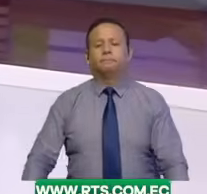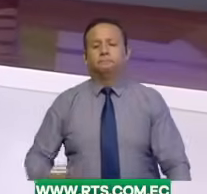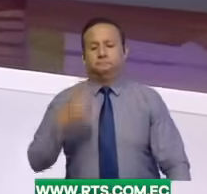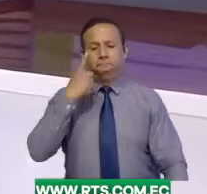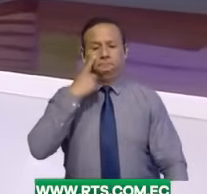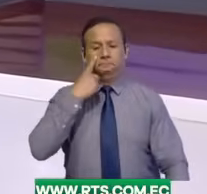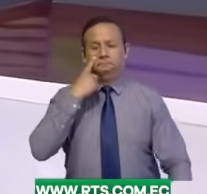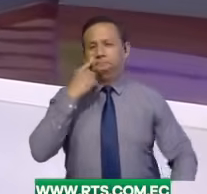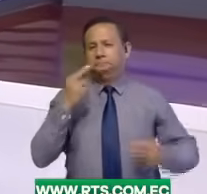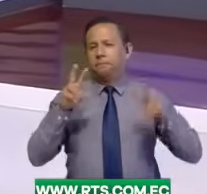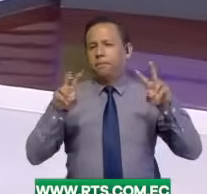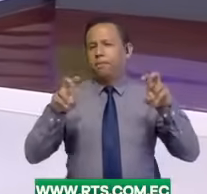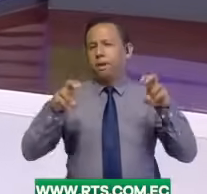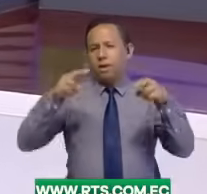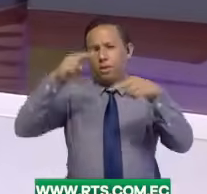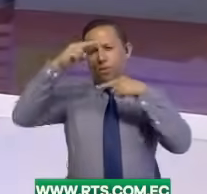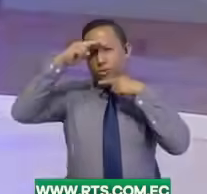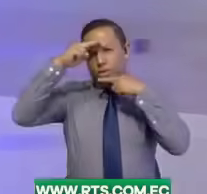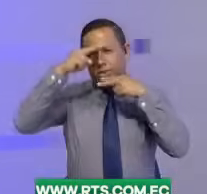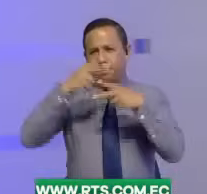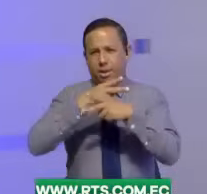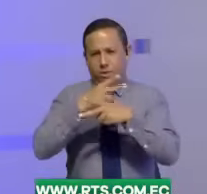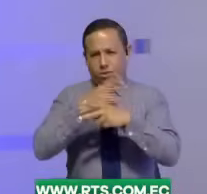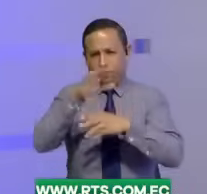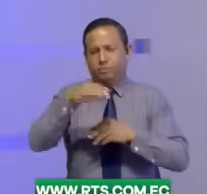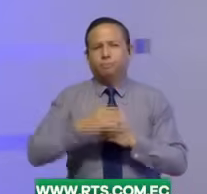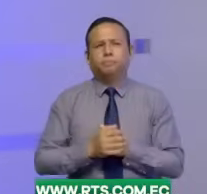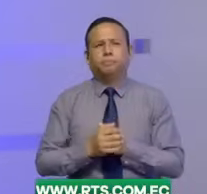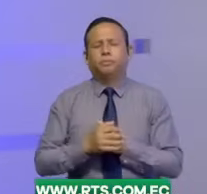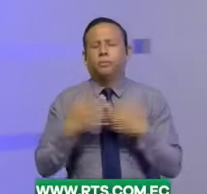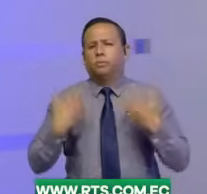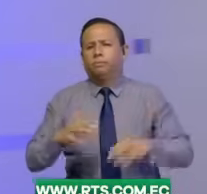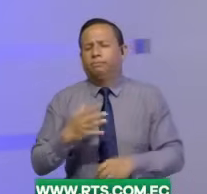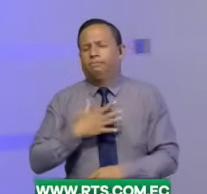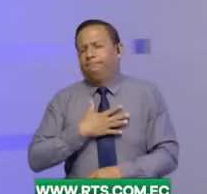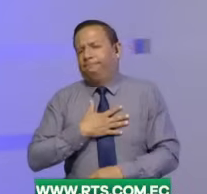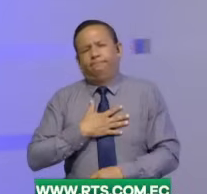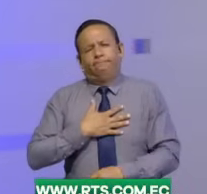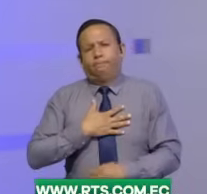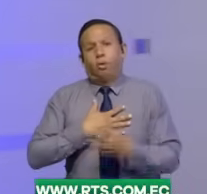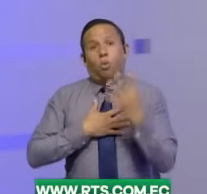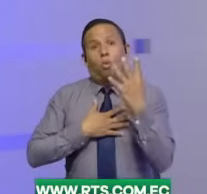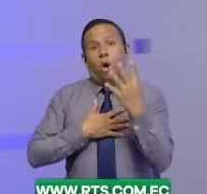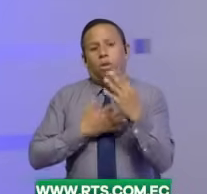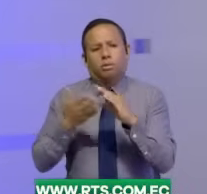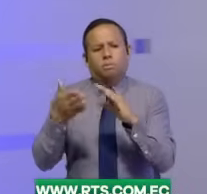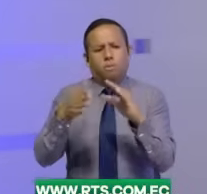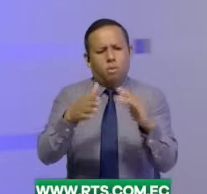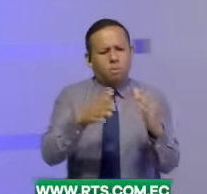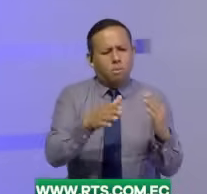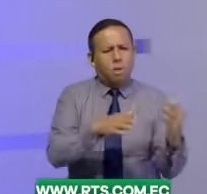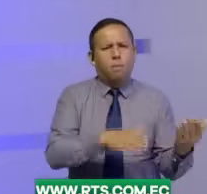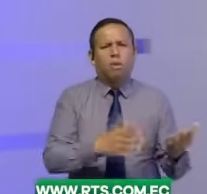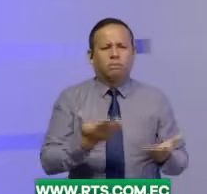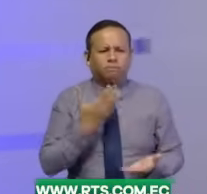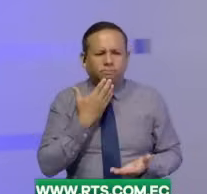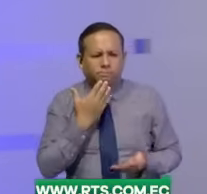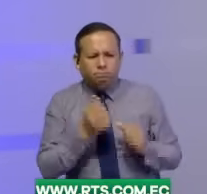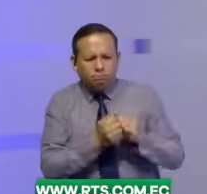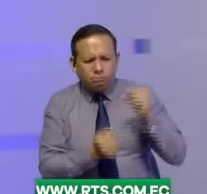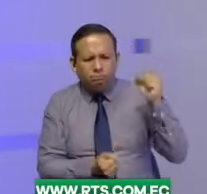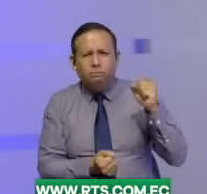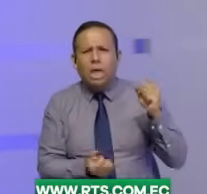Revisemos de inmediato noticias de Crónica Roja. En un hecho macabro, 4 cuerpos mutilados fueron hallados